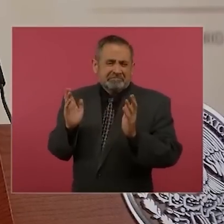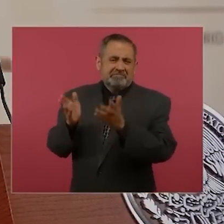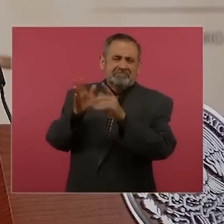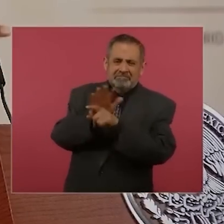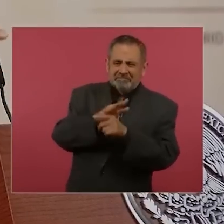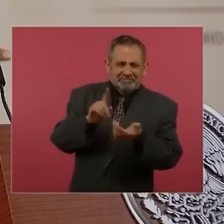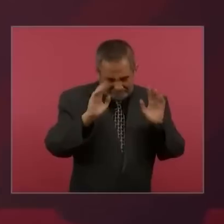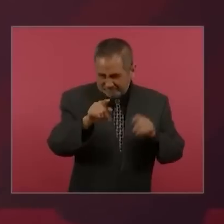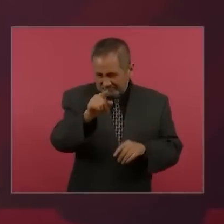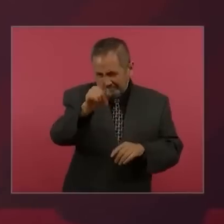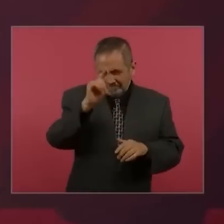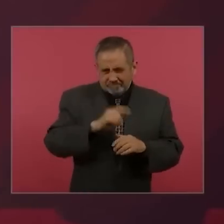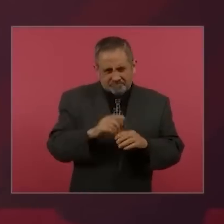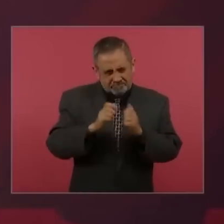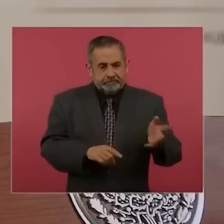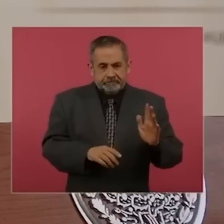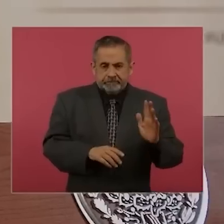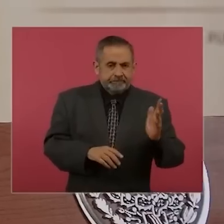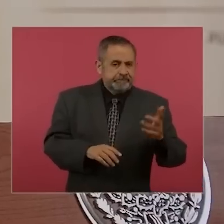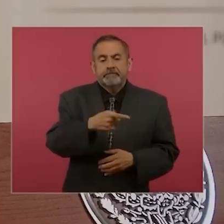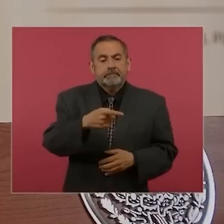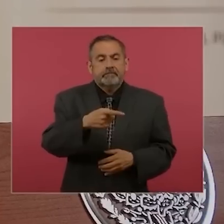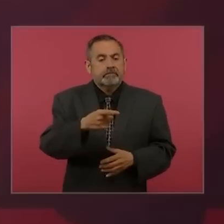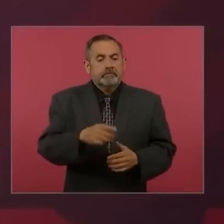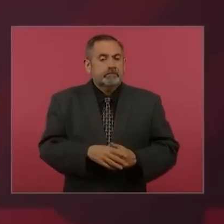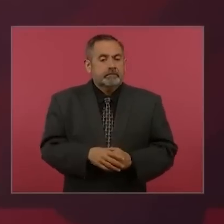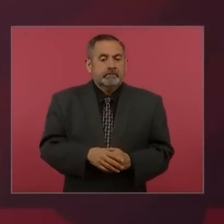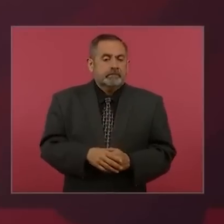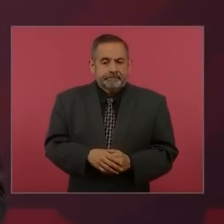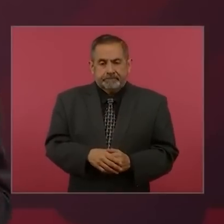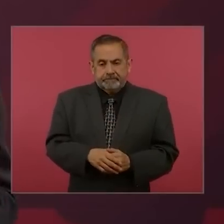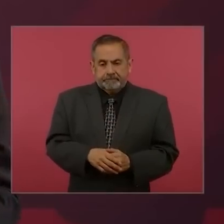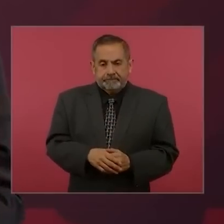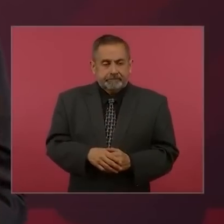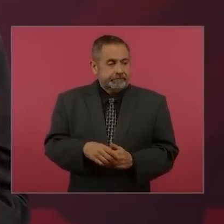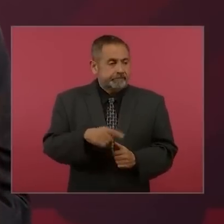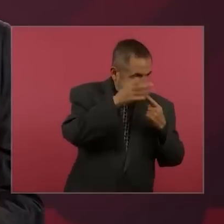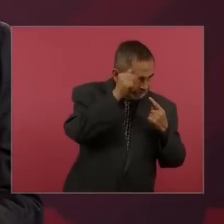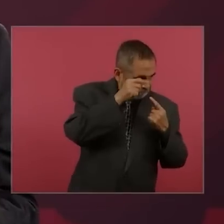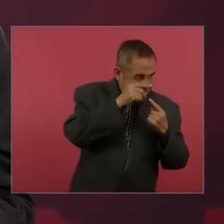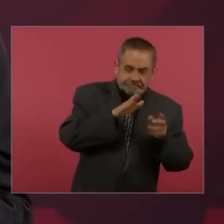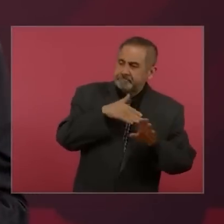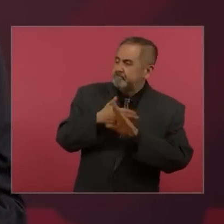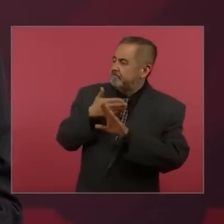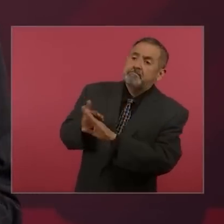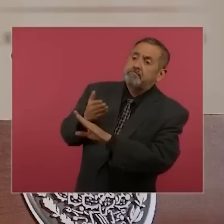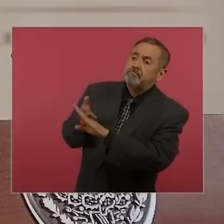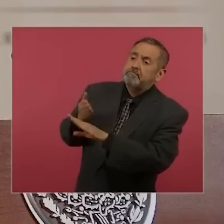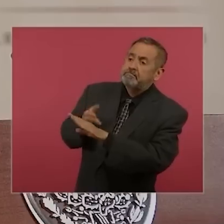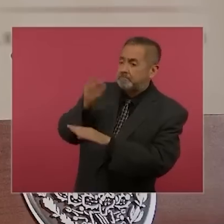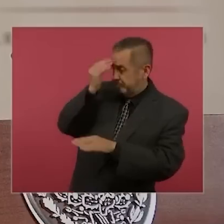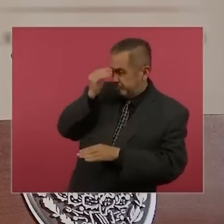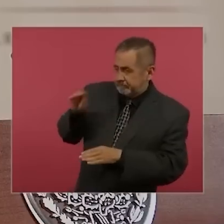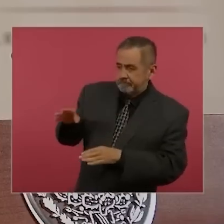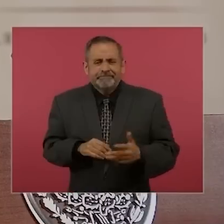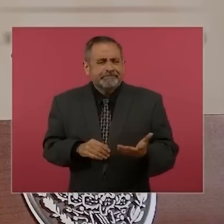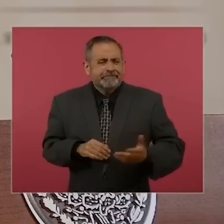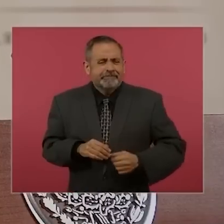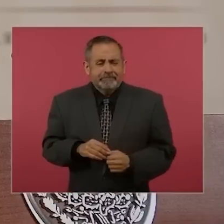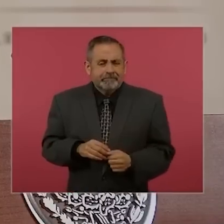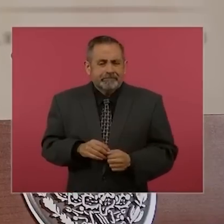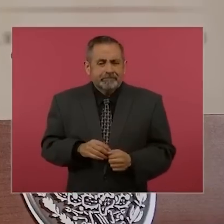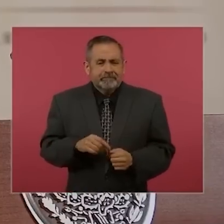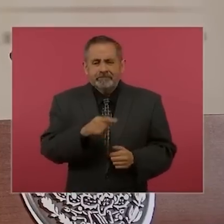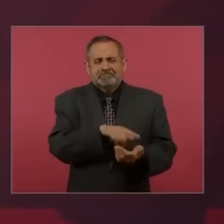como ustedes, con todo respeto. Es una campaña en contra, utilizando